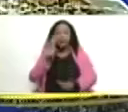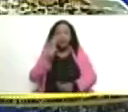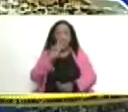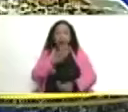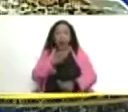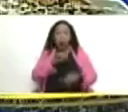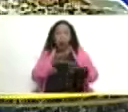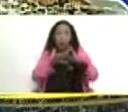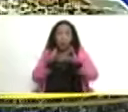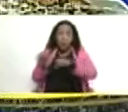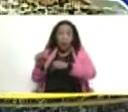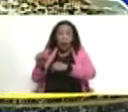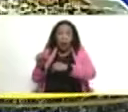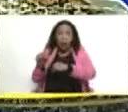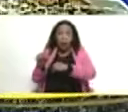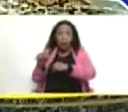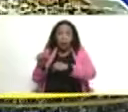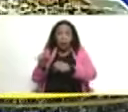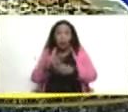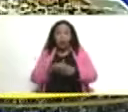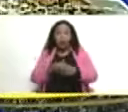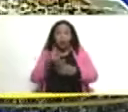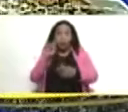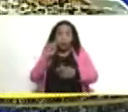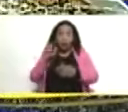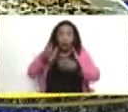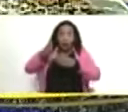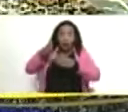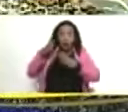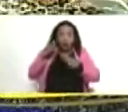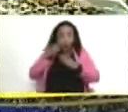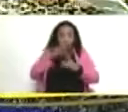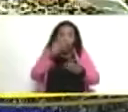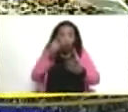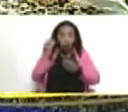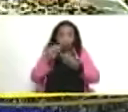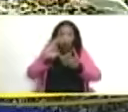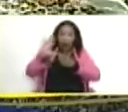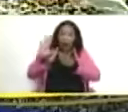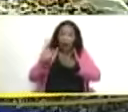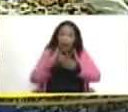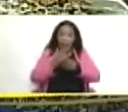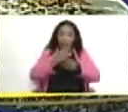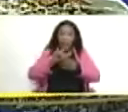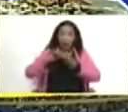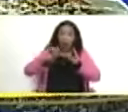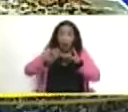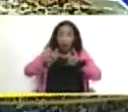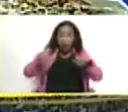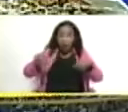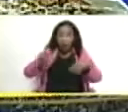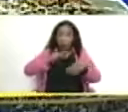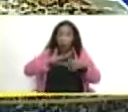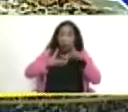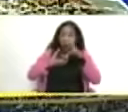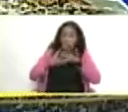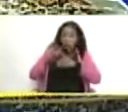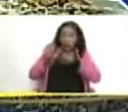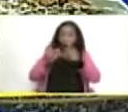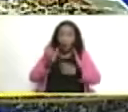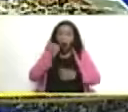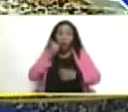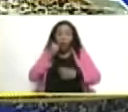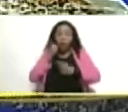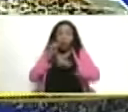Imperio Británico avanzaba hacia el Orinoco, viendo cómo nos quitaban territorio, viendo cómo explotaban este